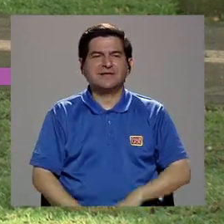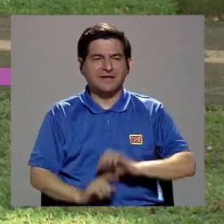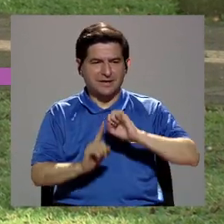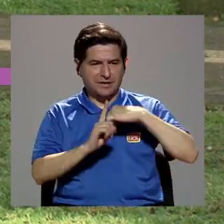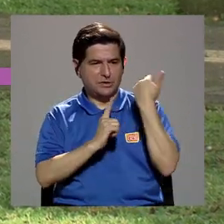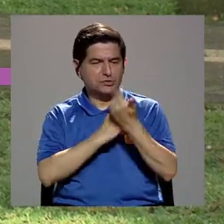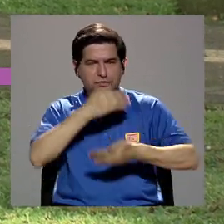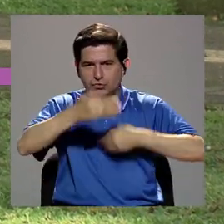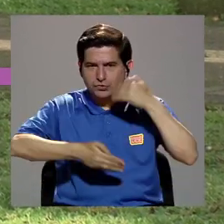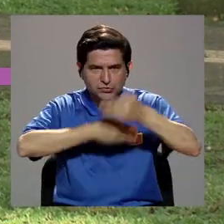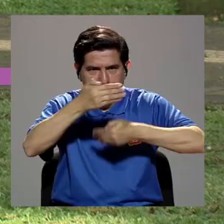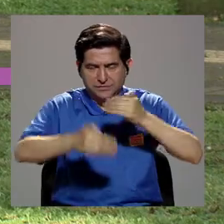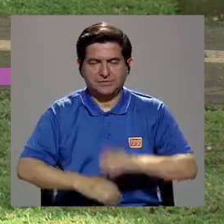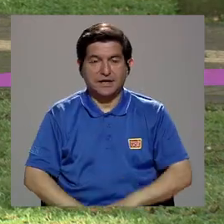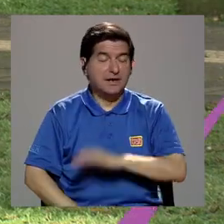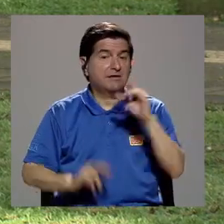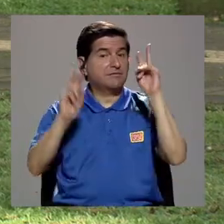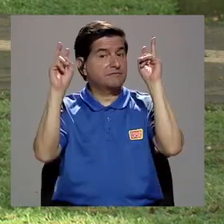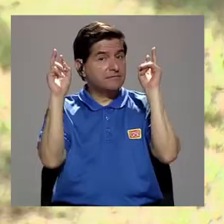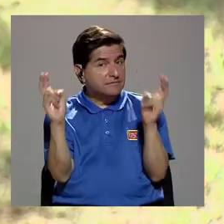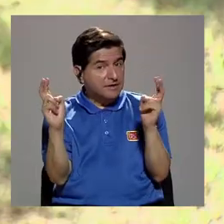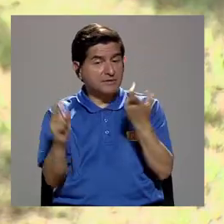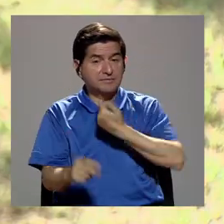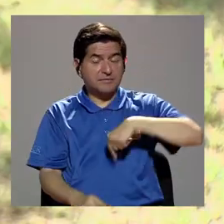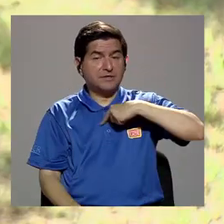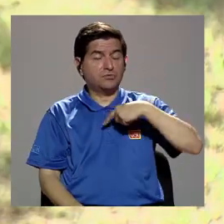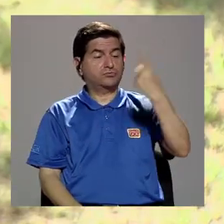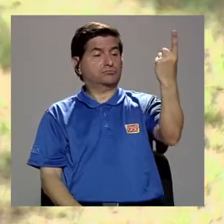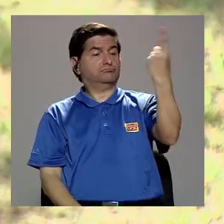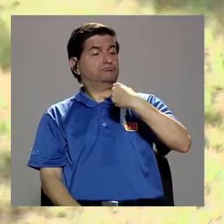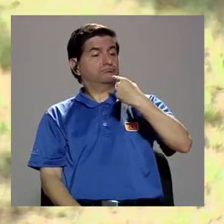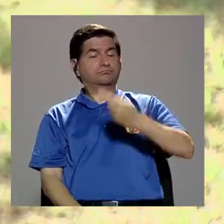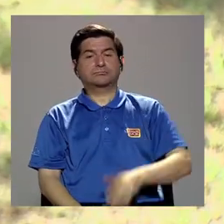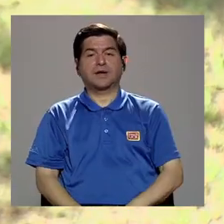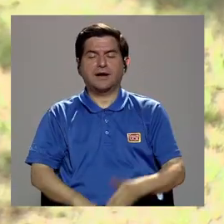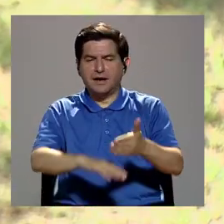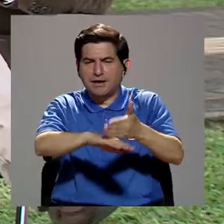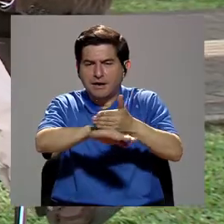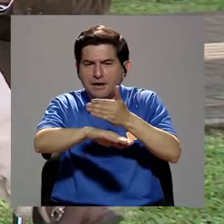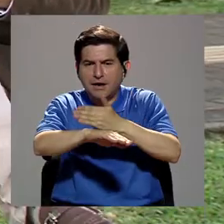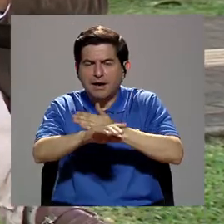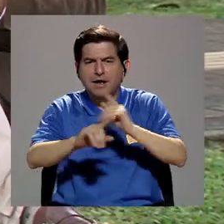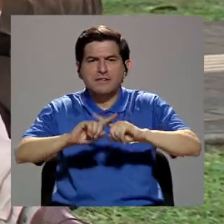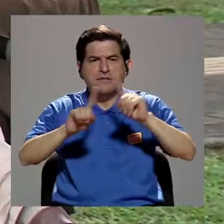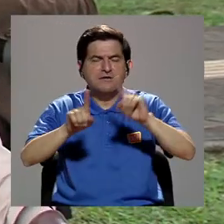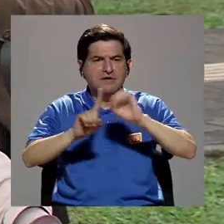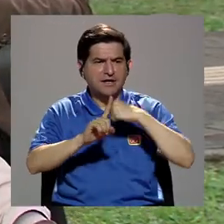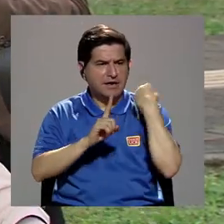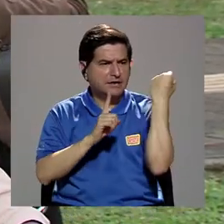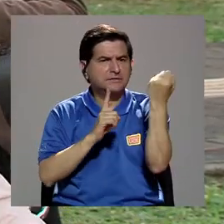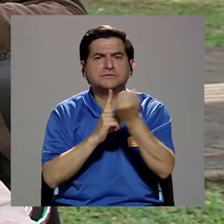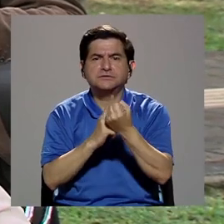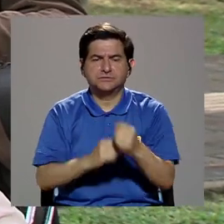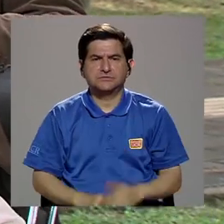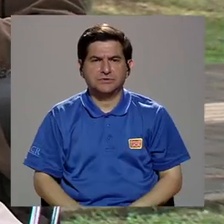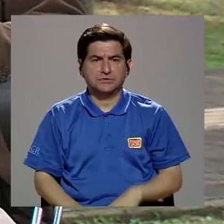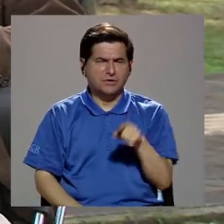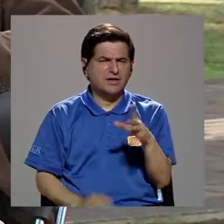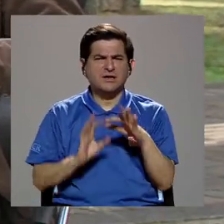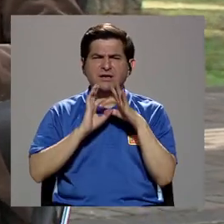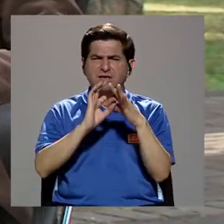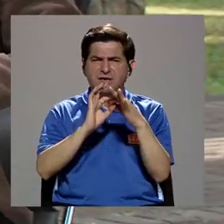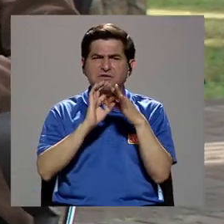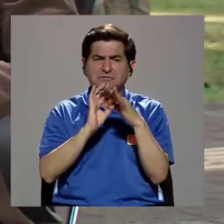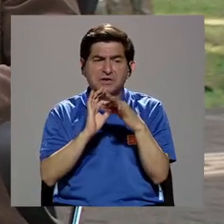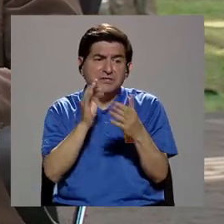de socialización inclusive, okay, ¿verdad? Y de temas donde nos obligamos a mejorar otras condiciones que